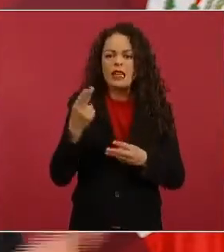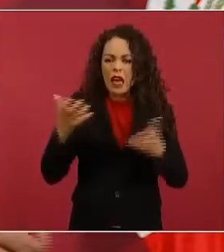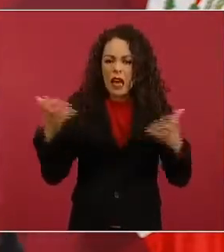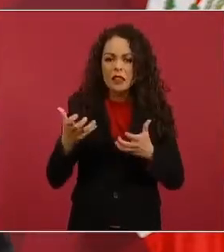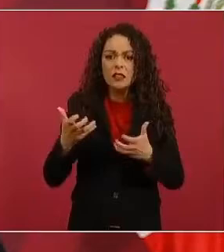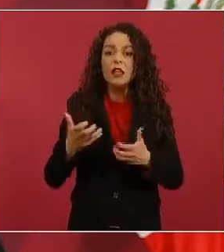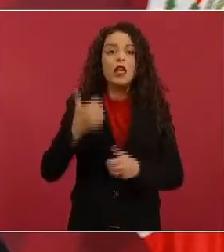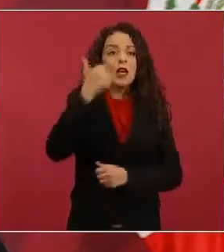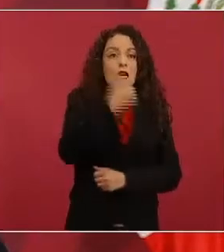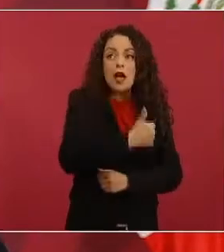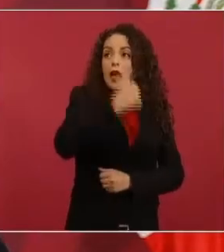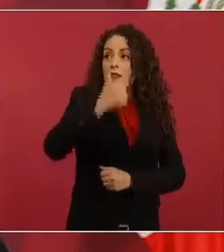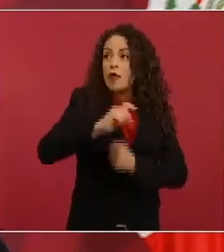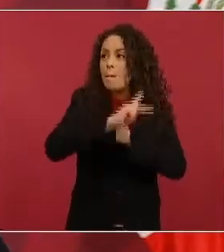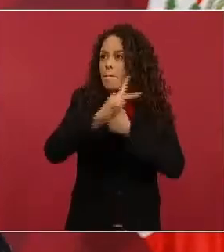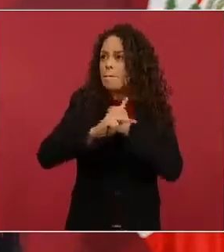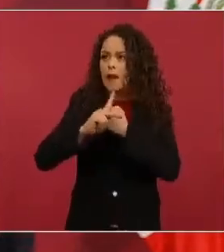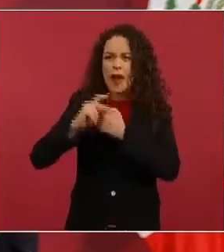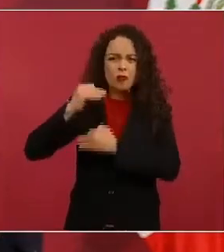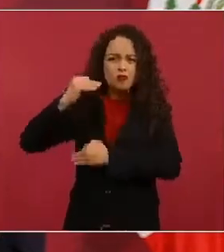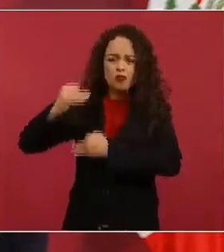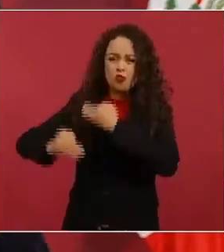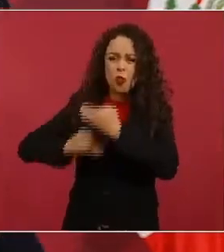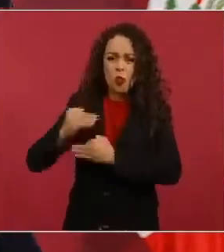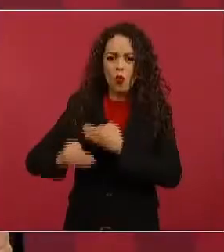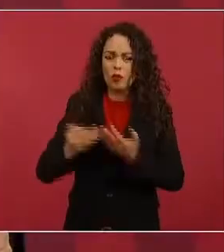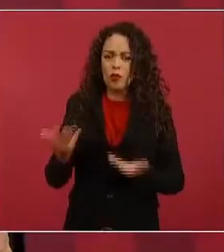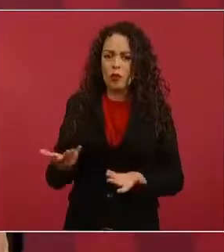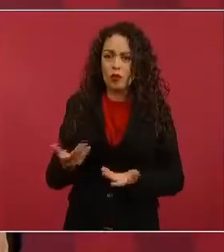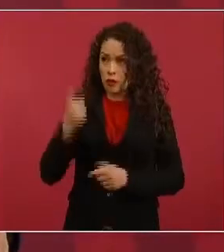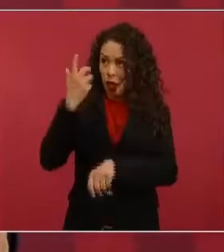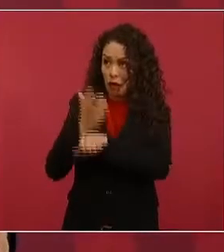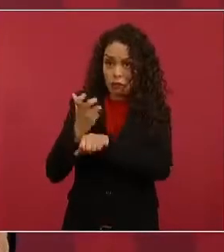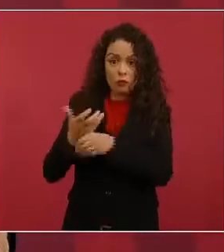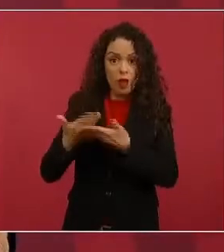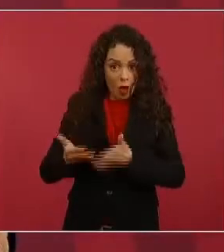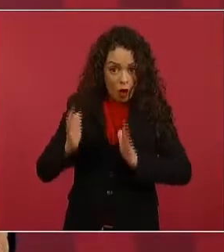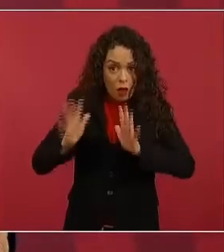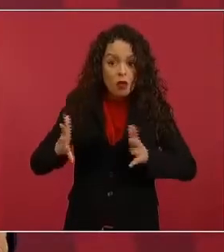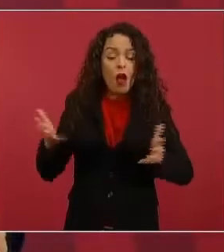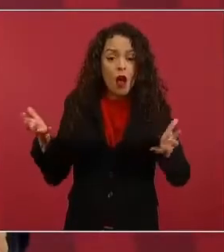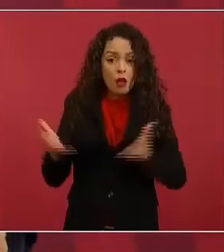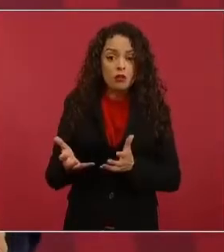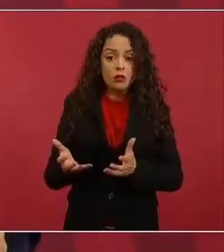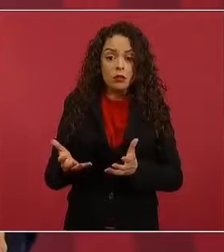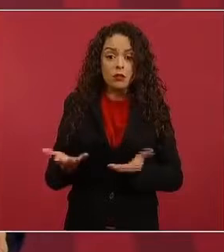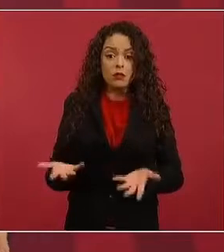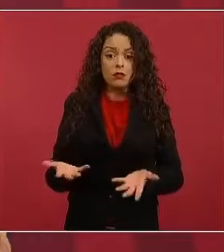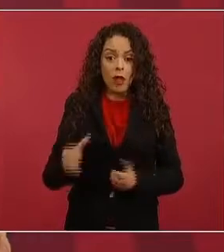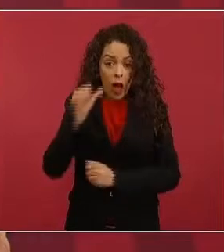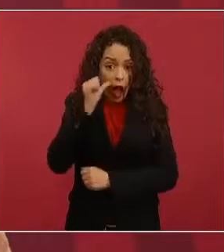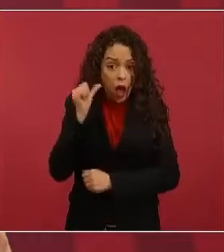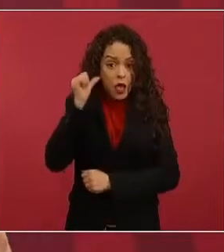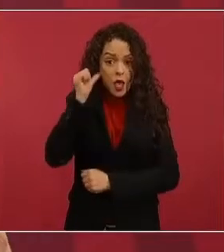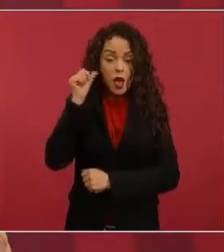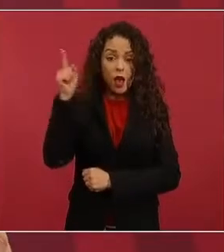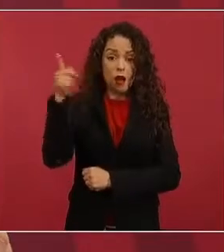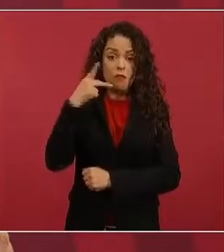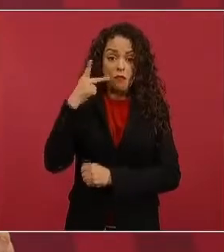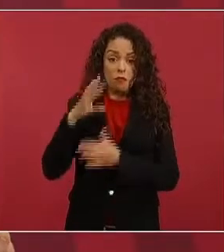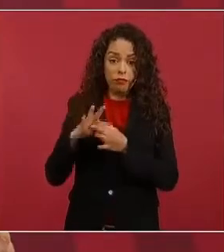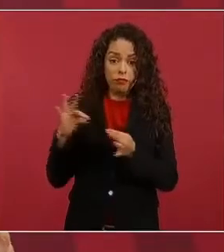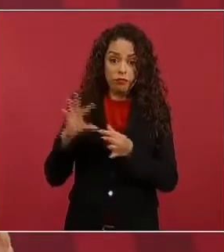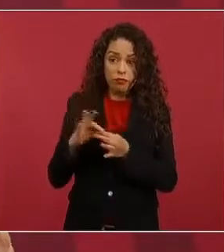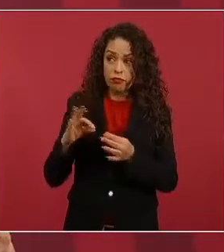los países. Lo está haciendo ahora Estados Unidos. Ayer lo planteó